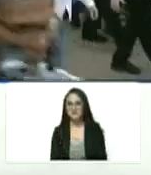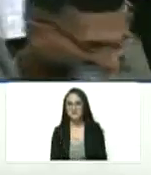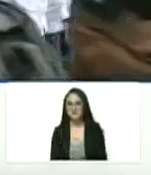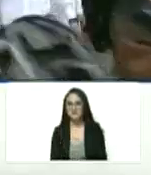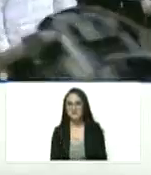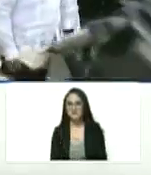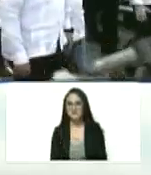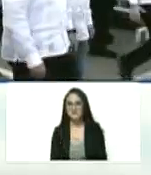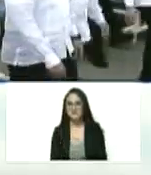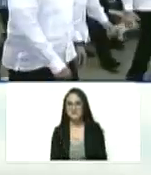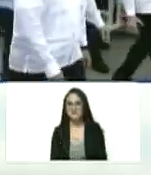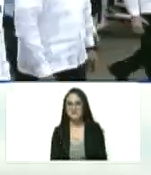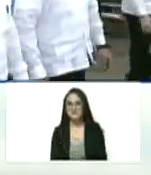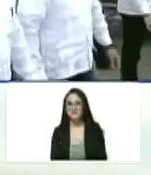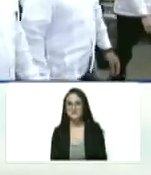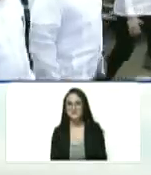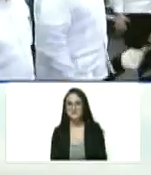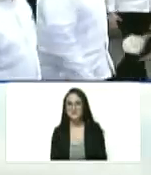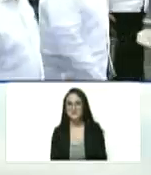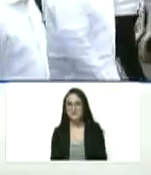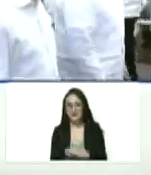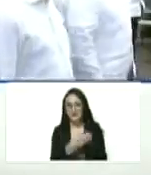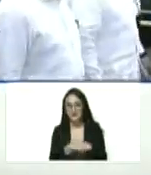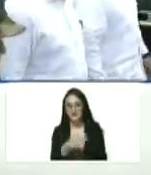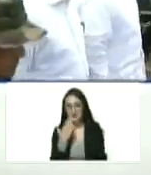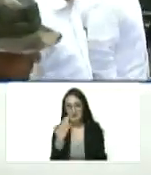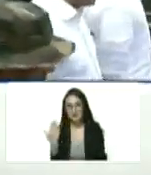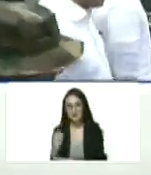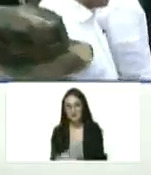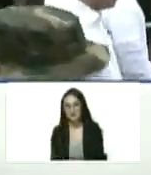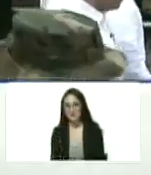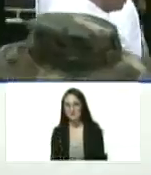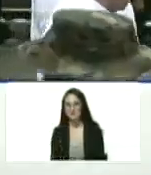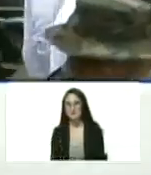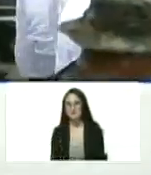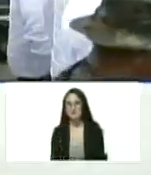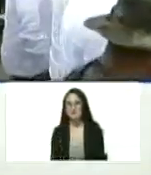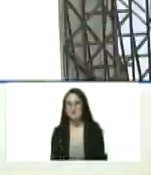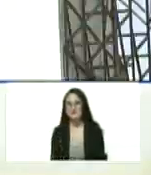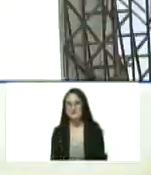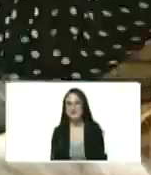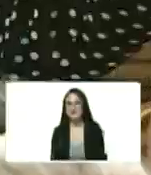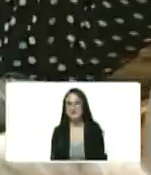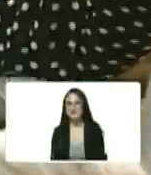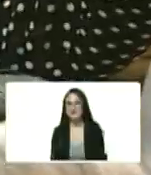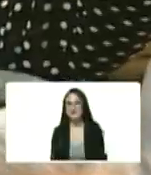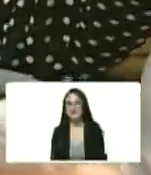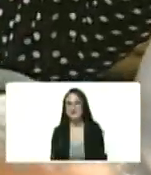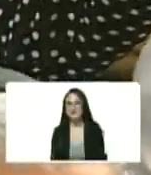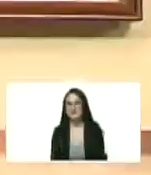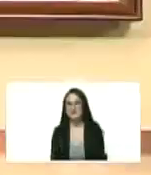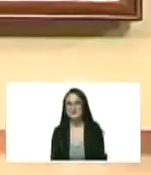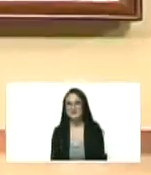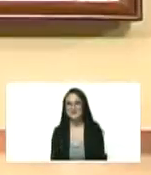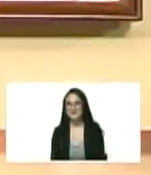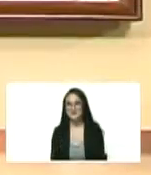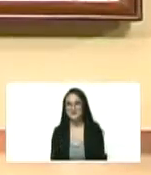Y tus hijos y mis hijos le cantarán a la paz, el Orinoco y